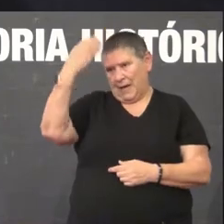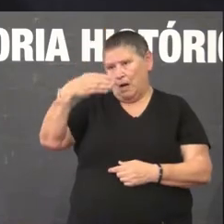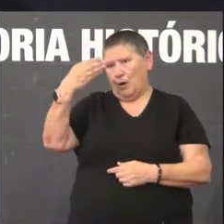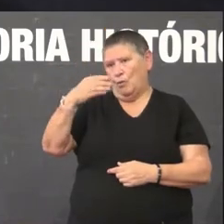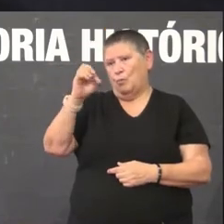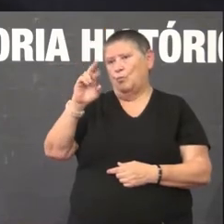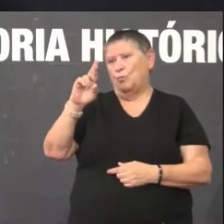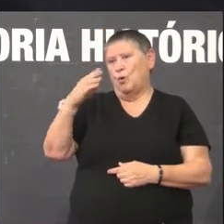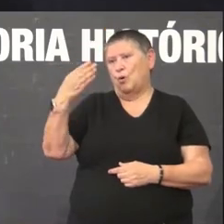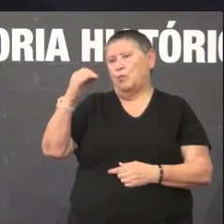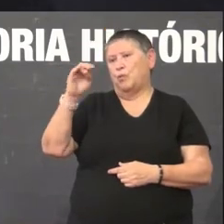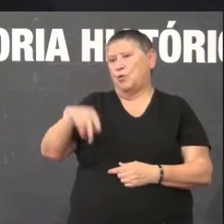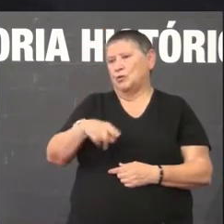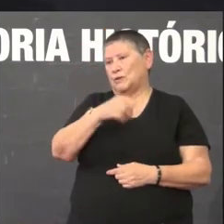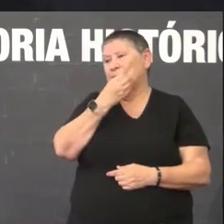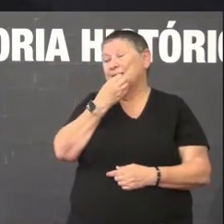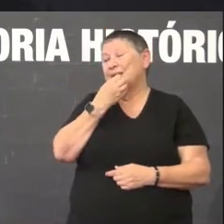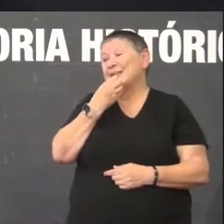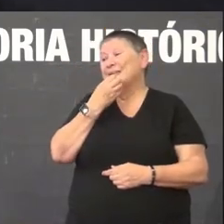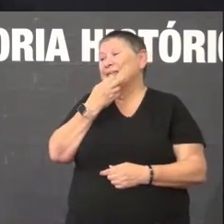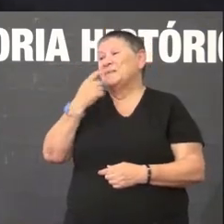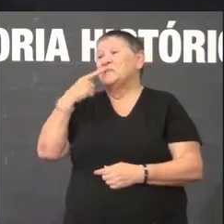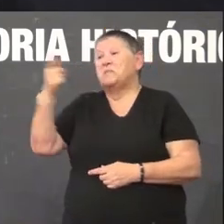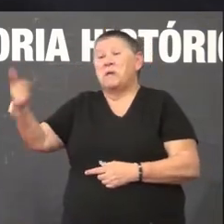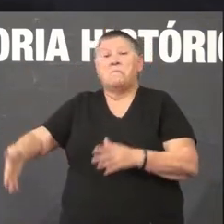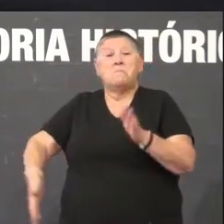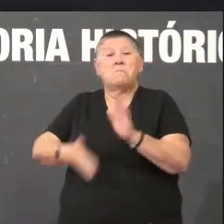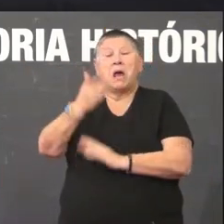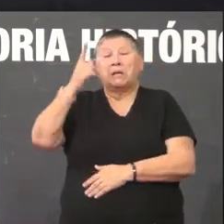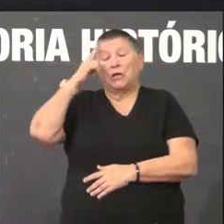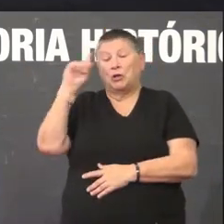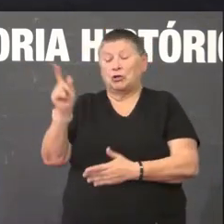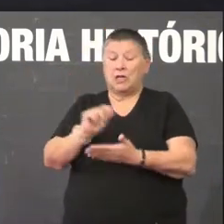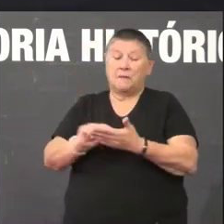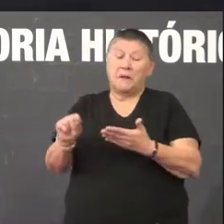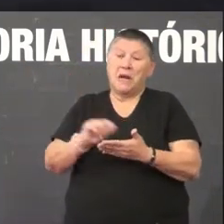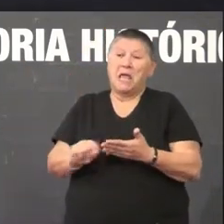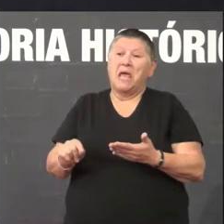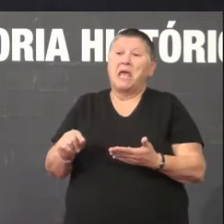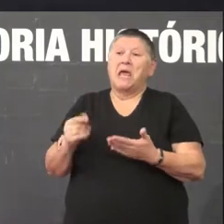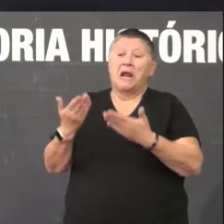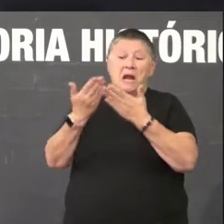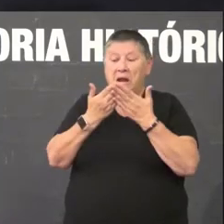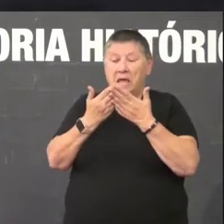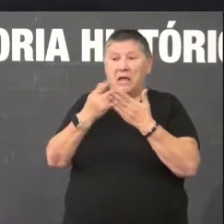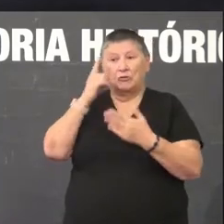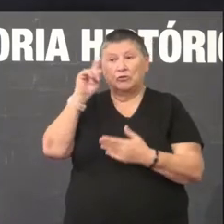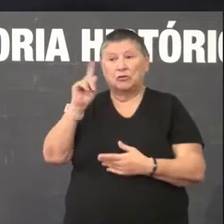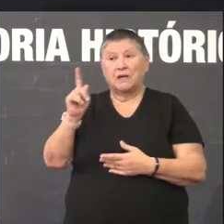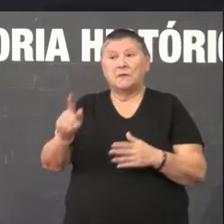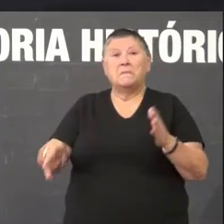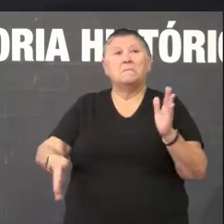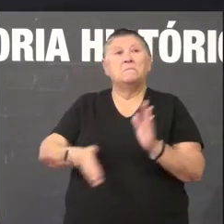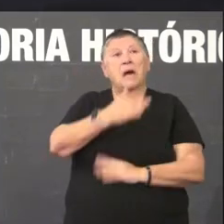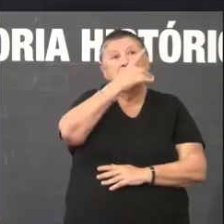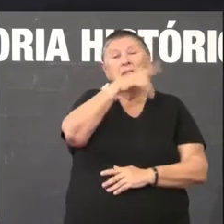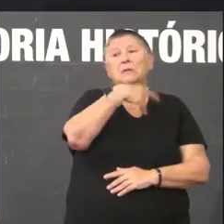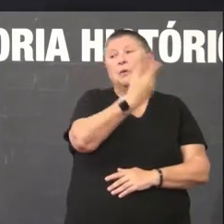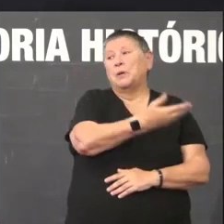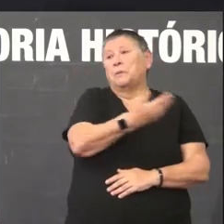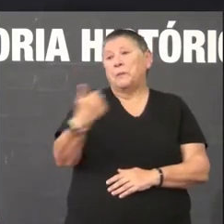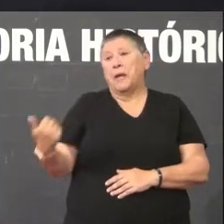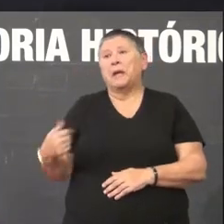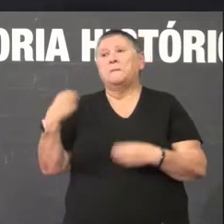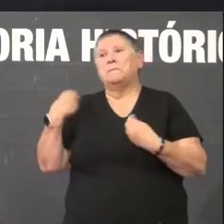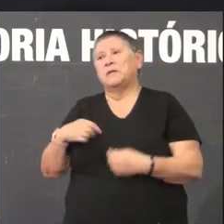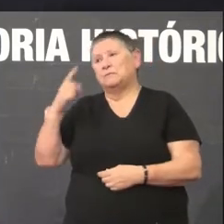decía, marchan e non saben ni leer, nin escribir, nin facer contas. Regresan sin saber leer, escribir, nin